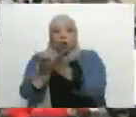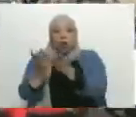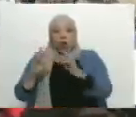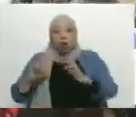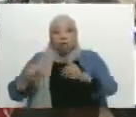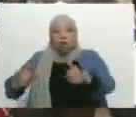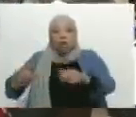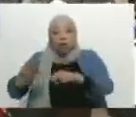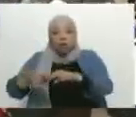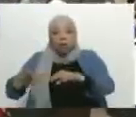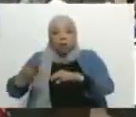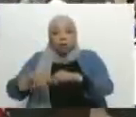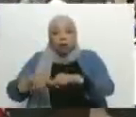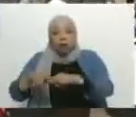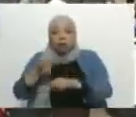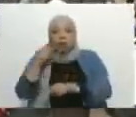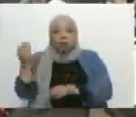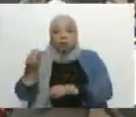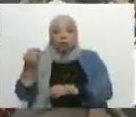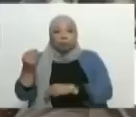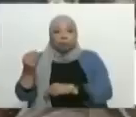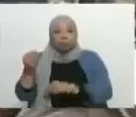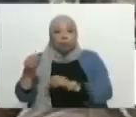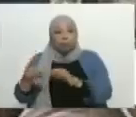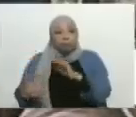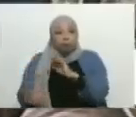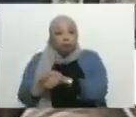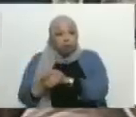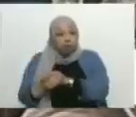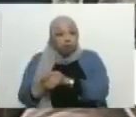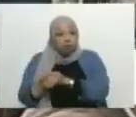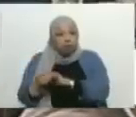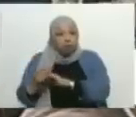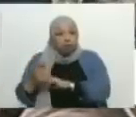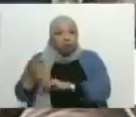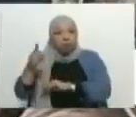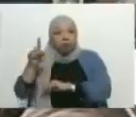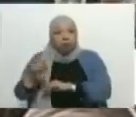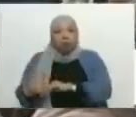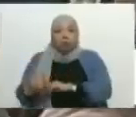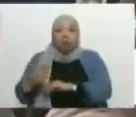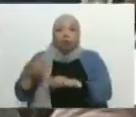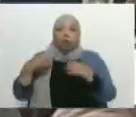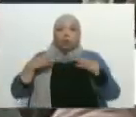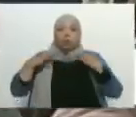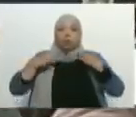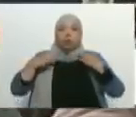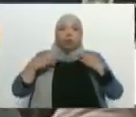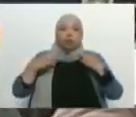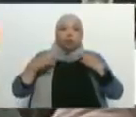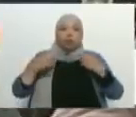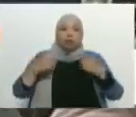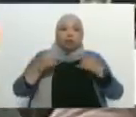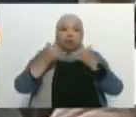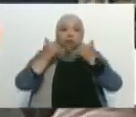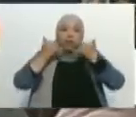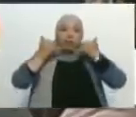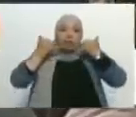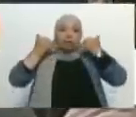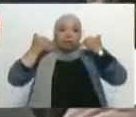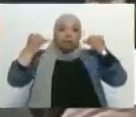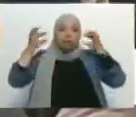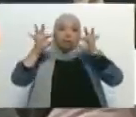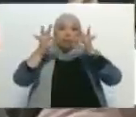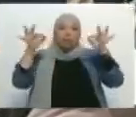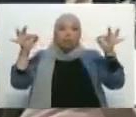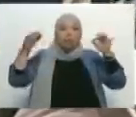sexual. Nos calamos cuando utilizó una prenda femenina de manera obscena en su